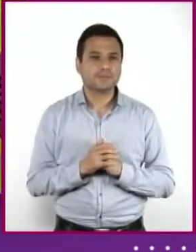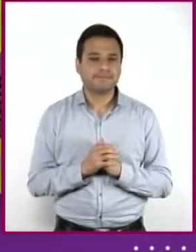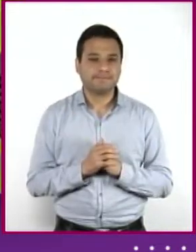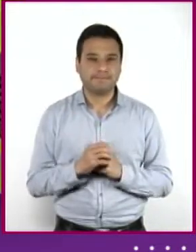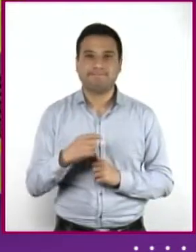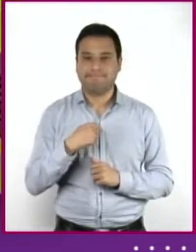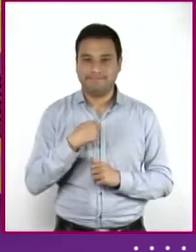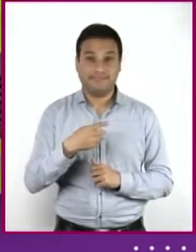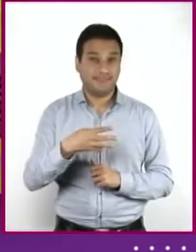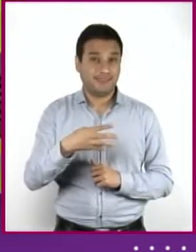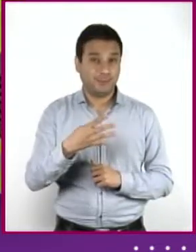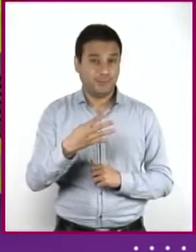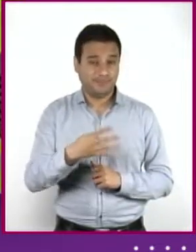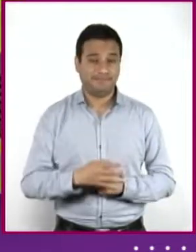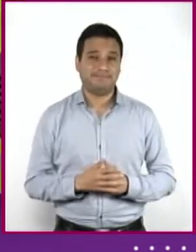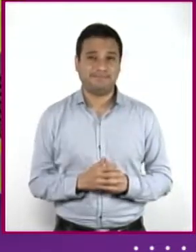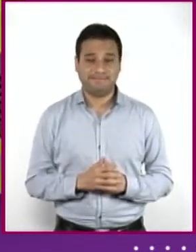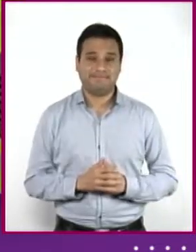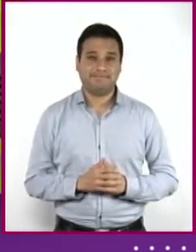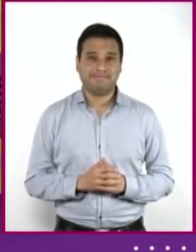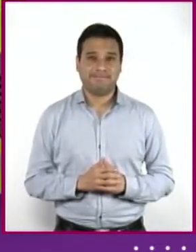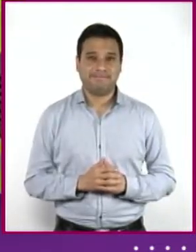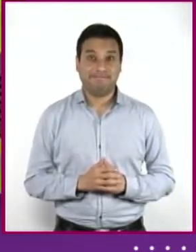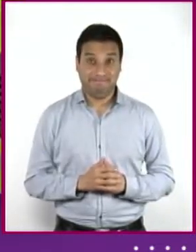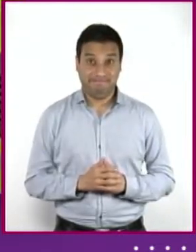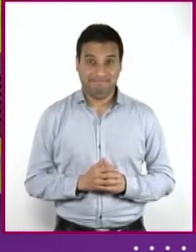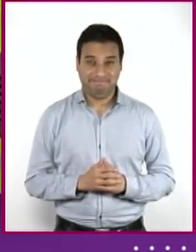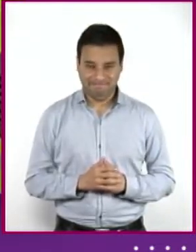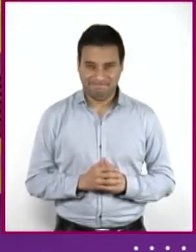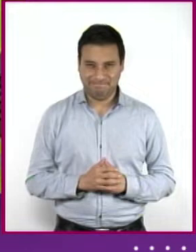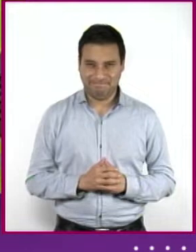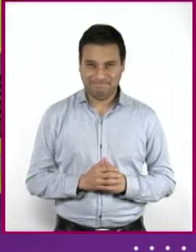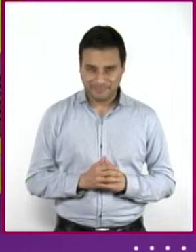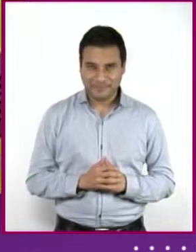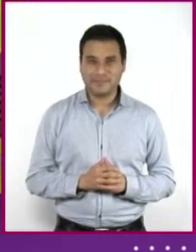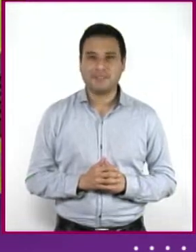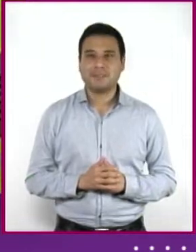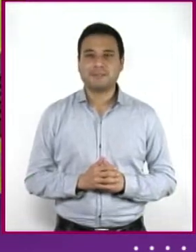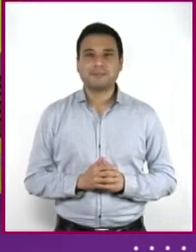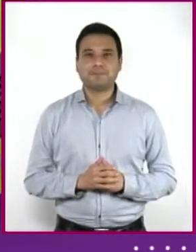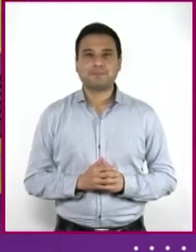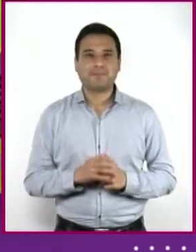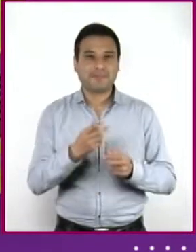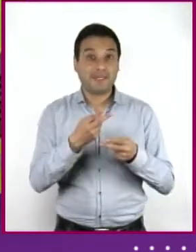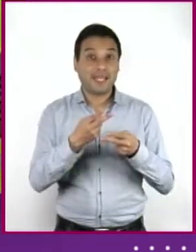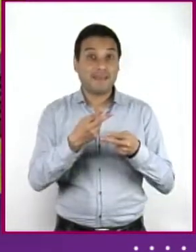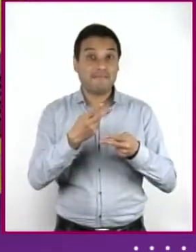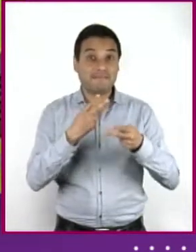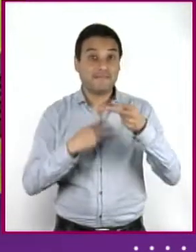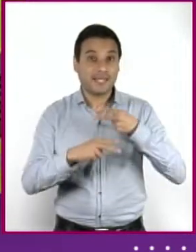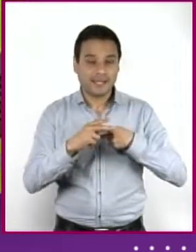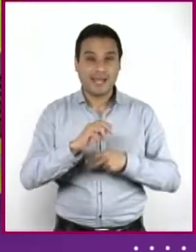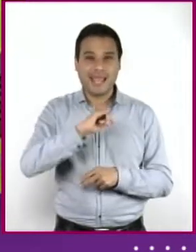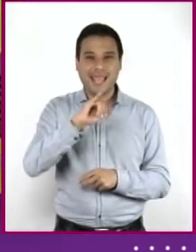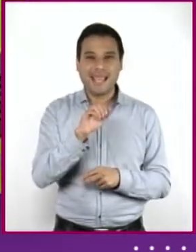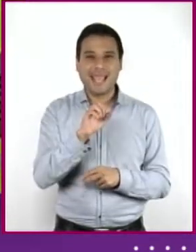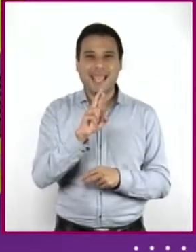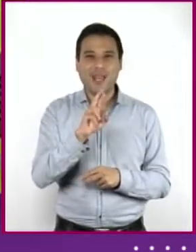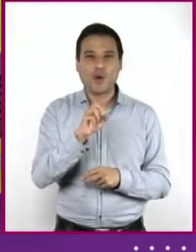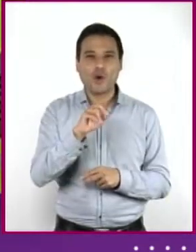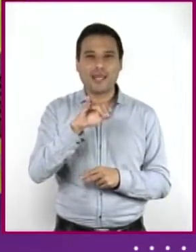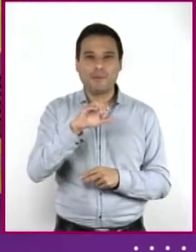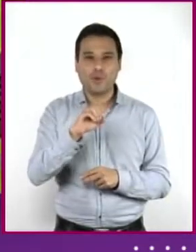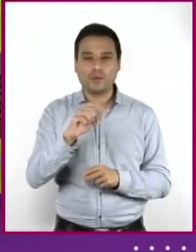14 years old. Observa y escucha lo que sucede cuando llega Jerónimo a la covacha. Pon